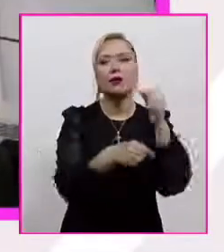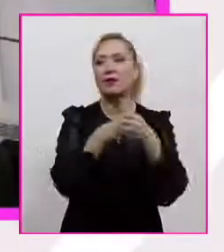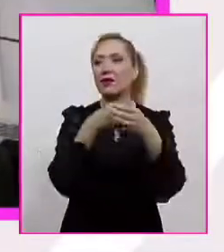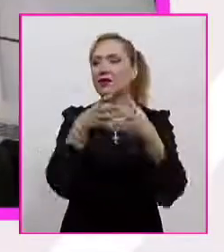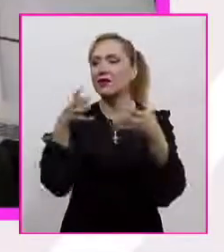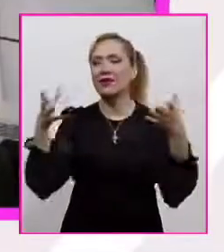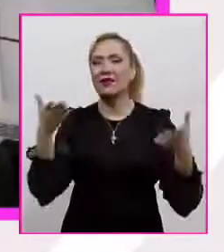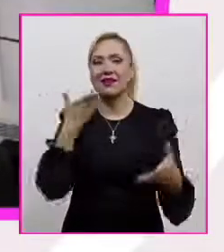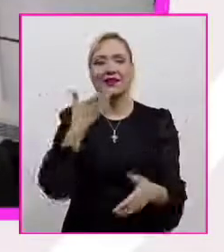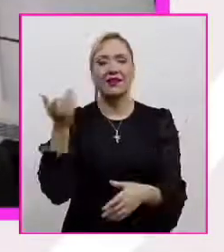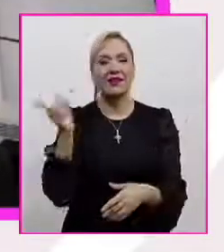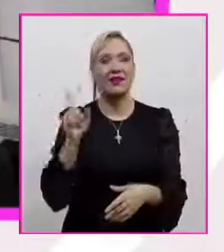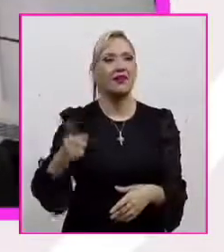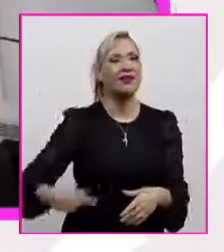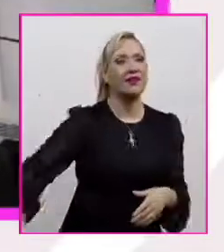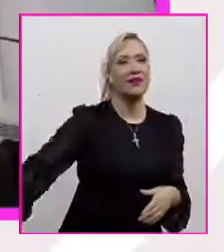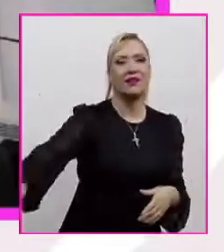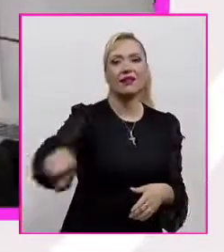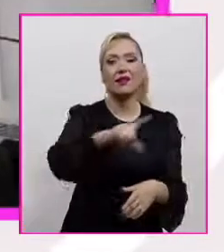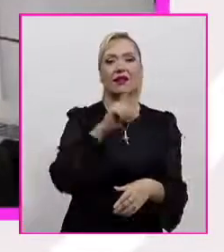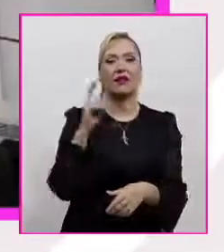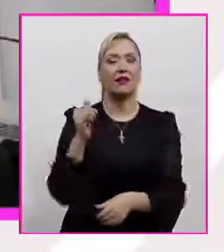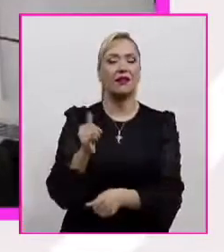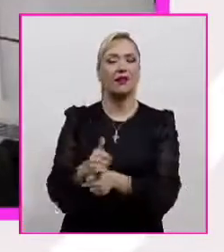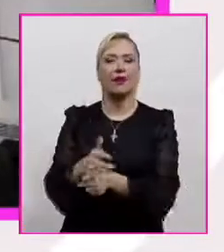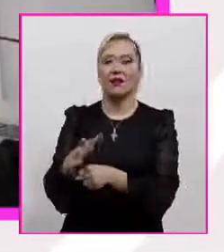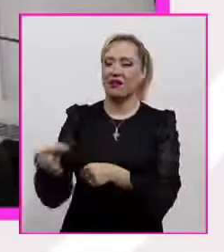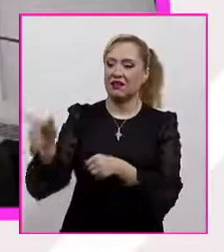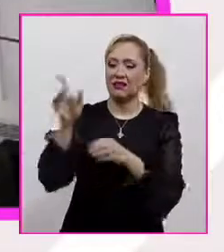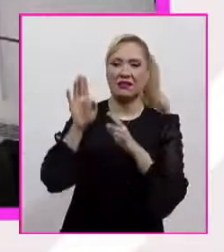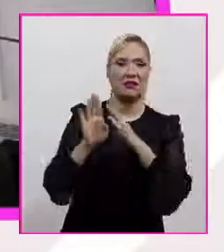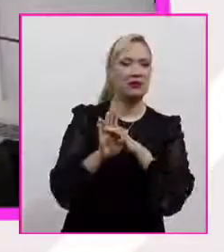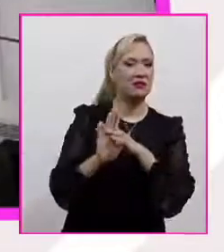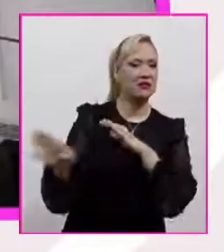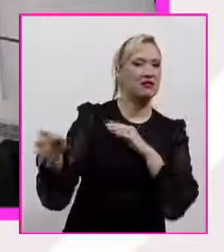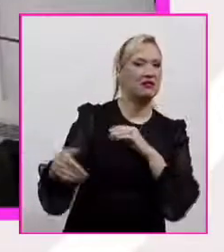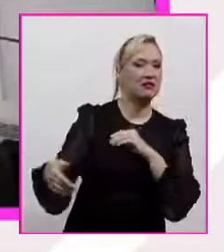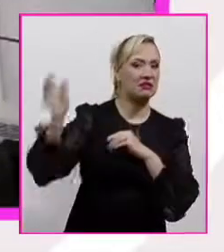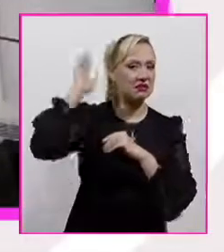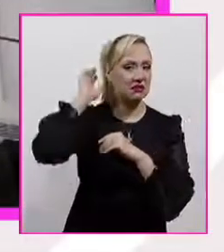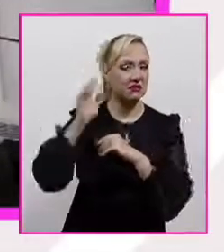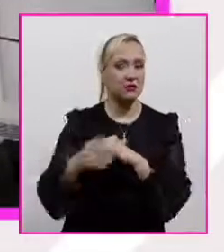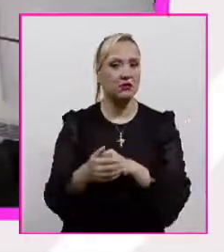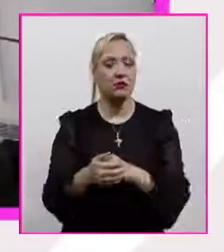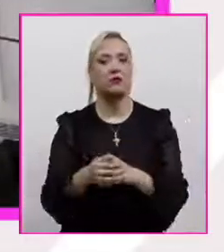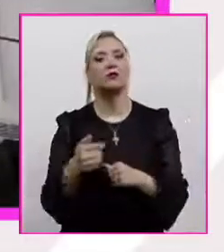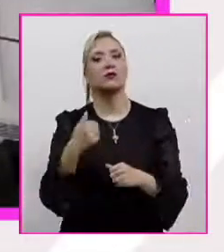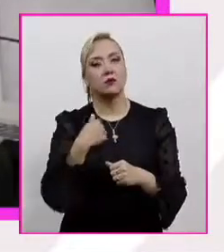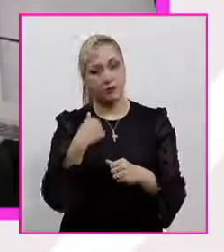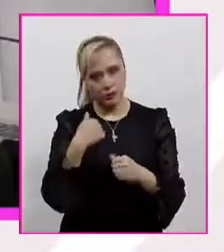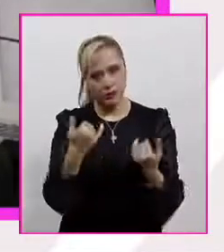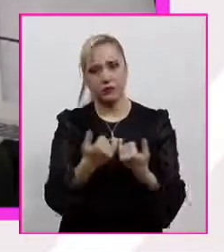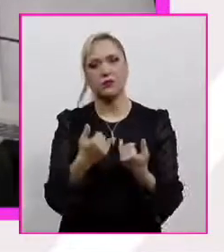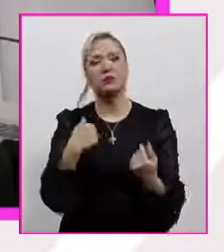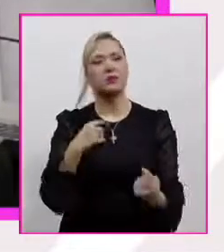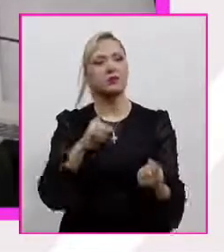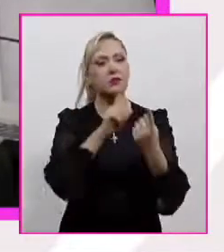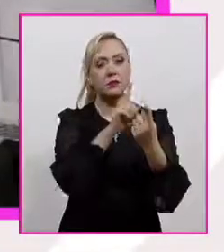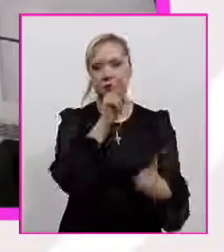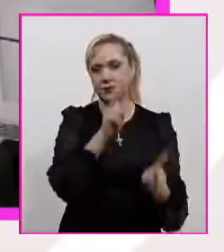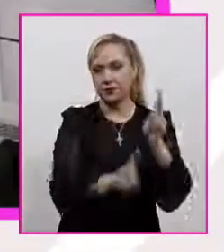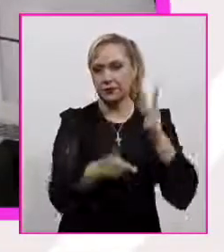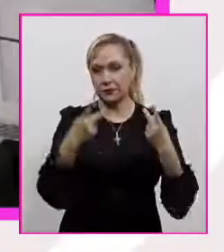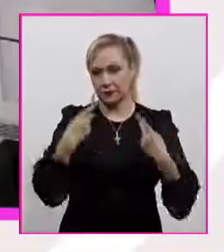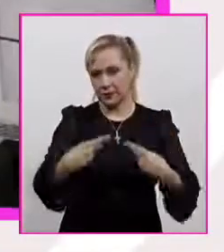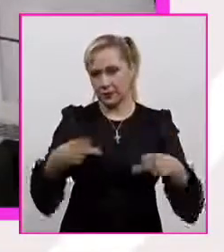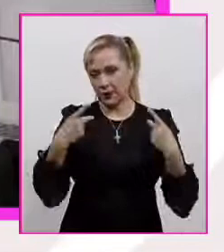prevaleciendo en la comunicación respecto de la migración? También tuve la oportunidad en su momento de platicar con una